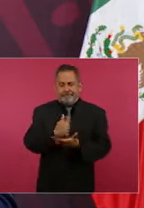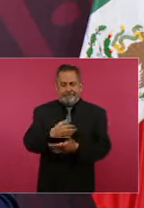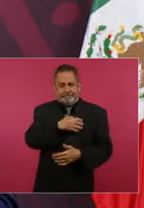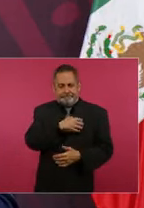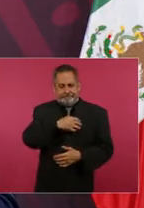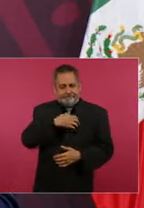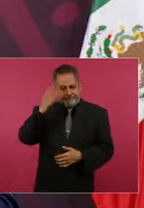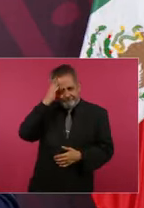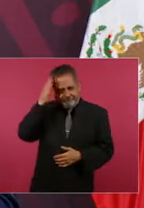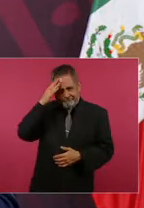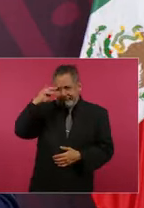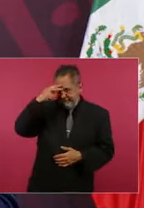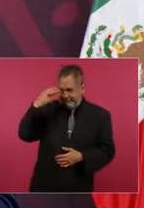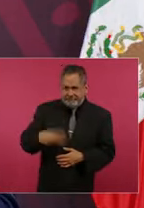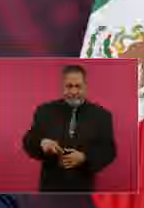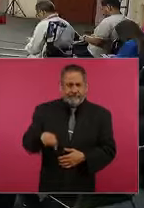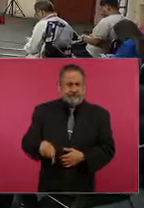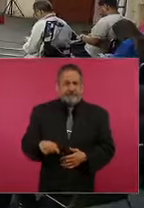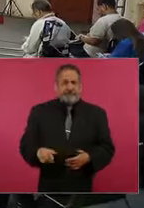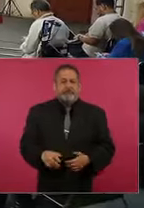la República,